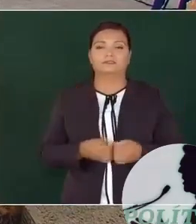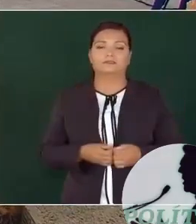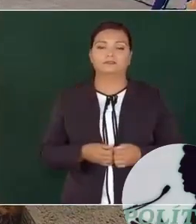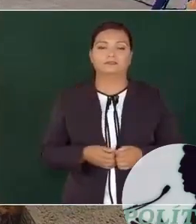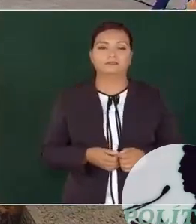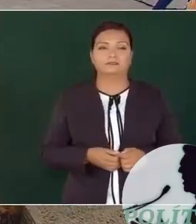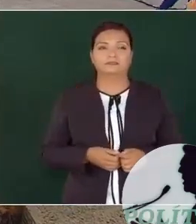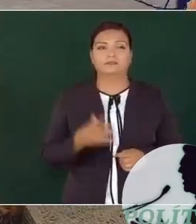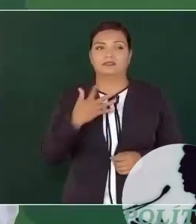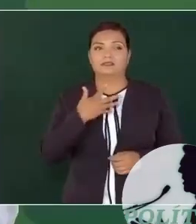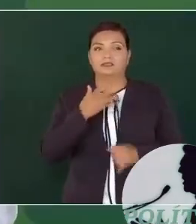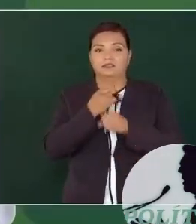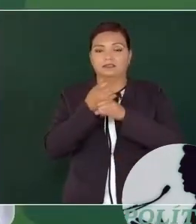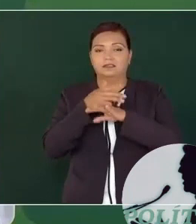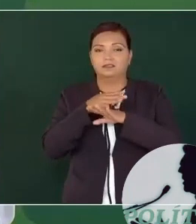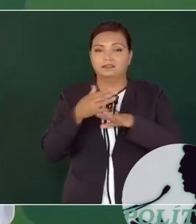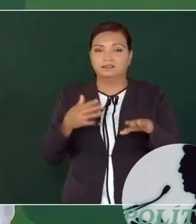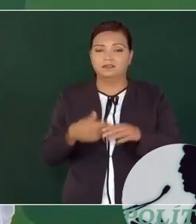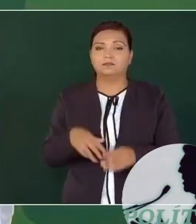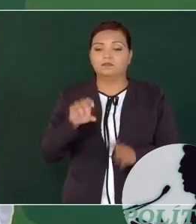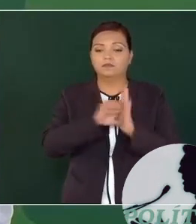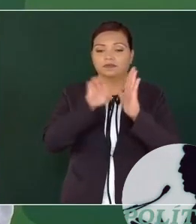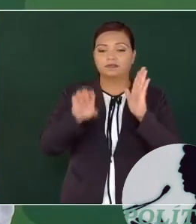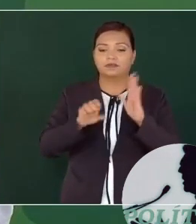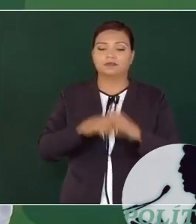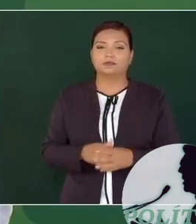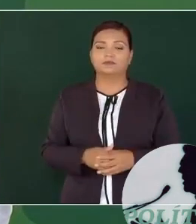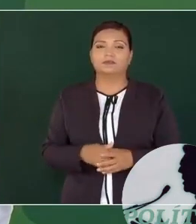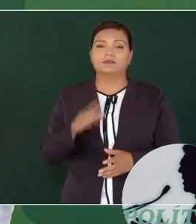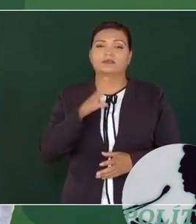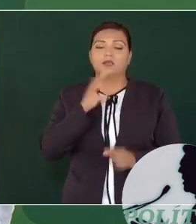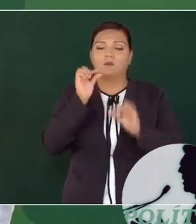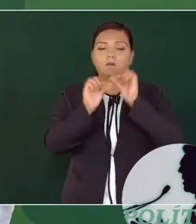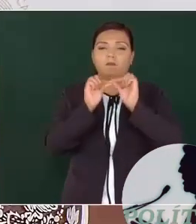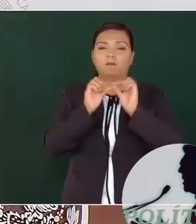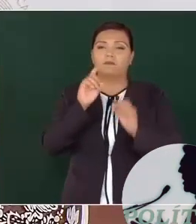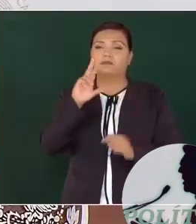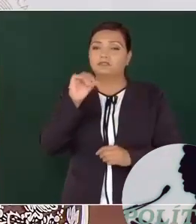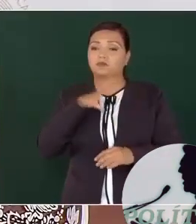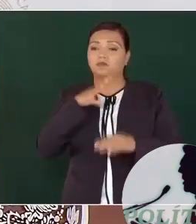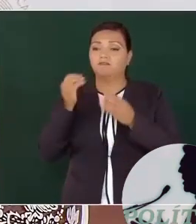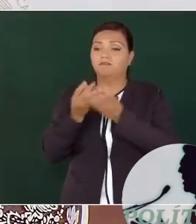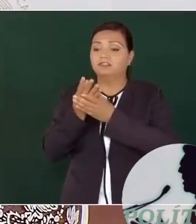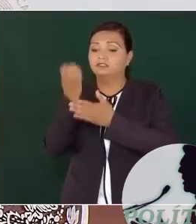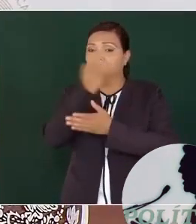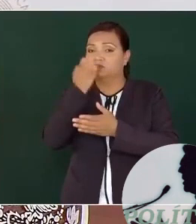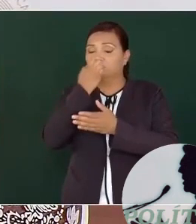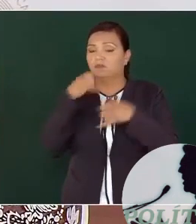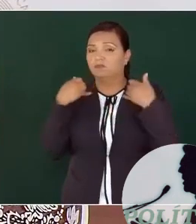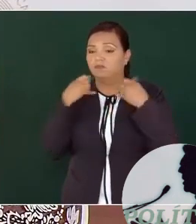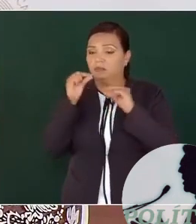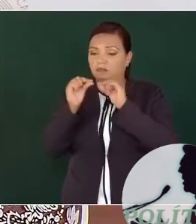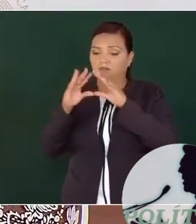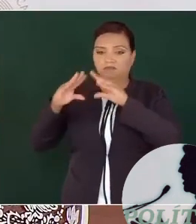Y ya tengo el reporte, por ejemplo, de que hay menos deserción escolar